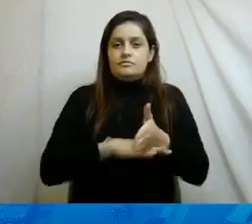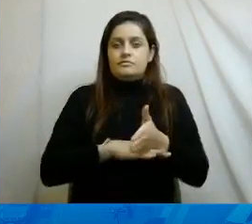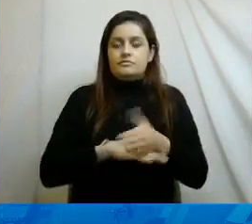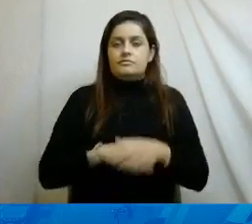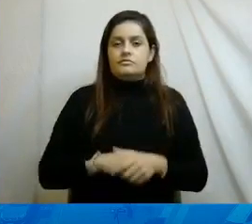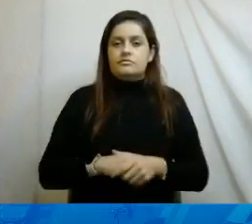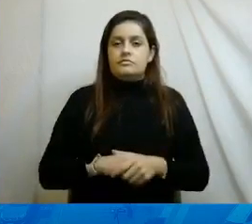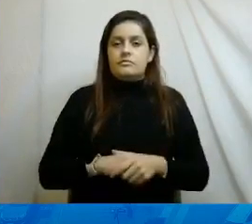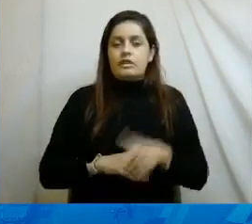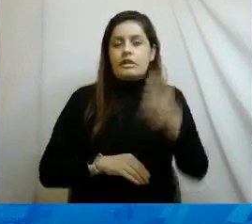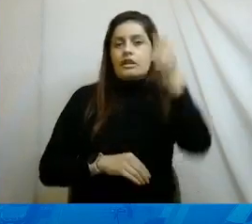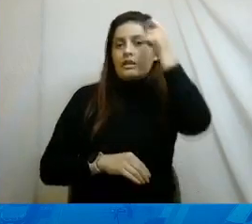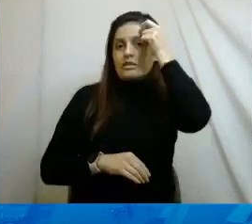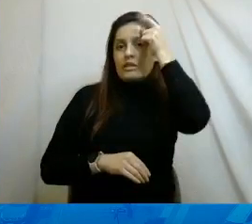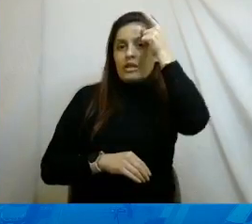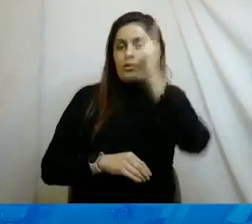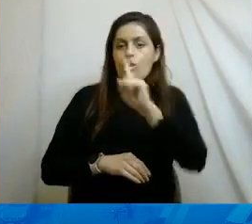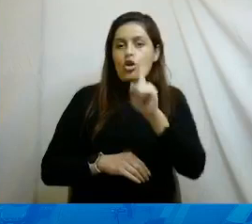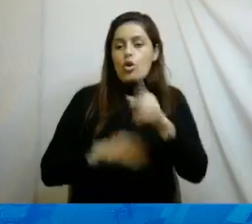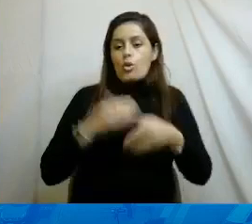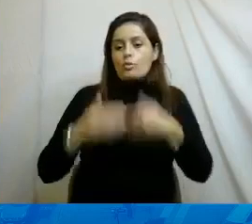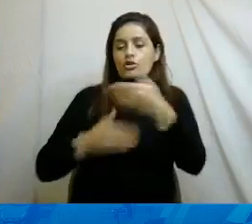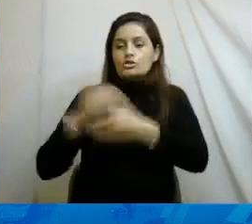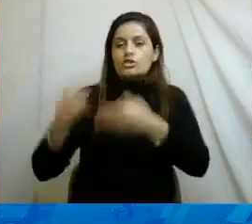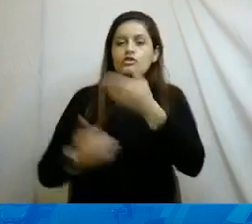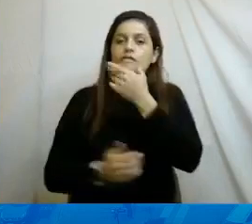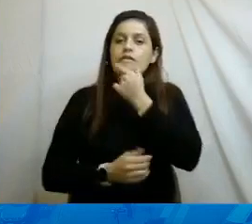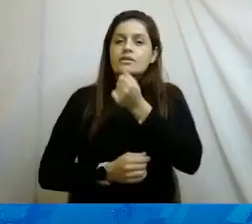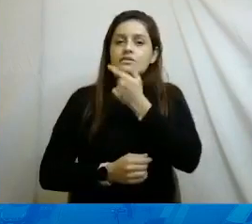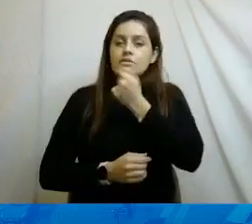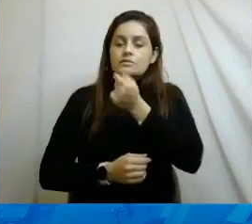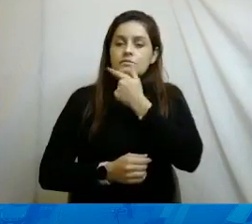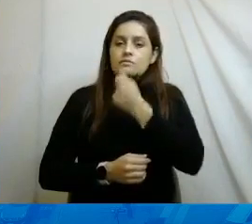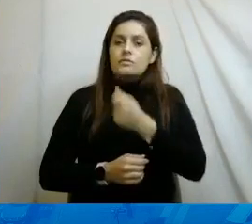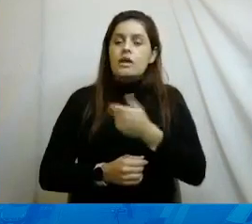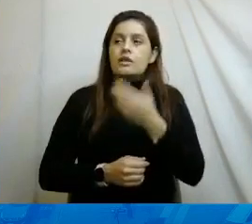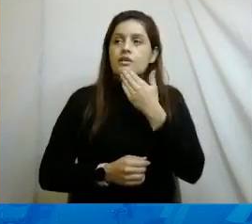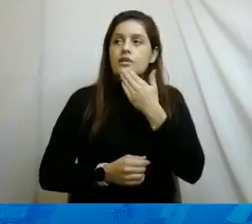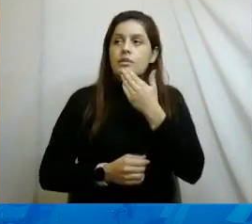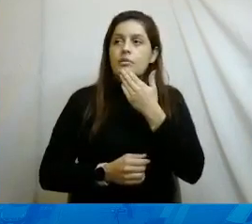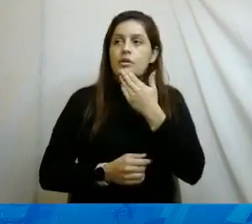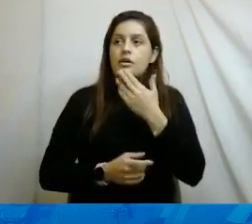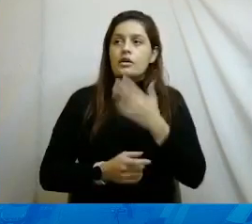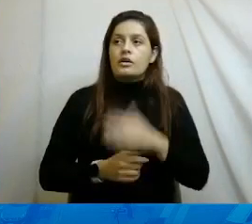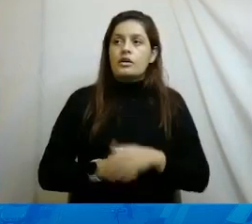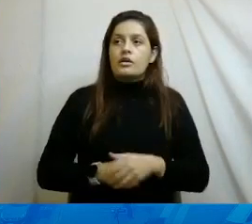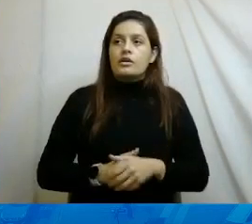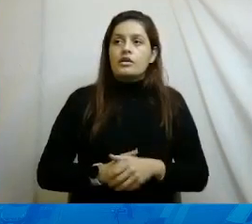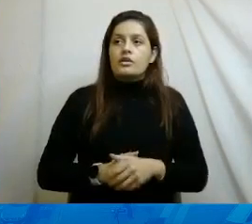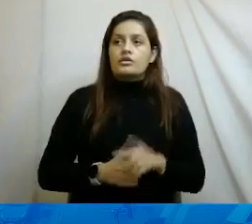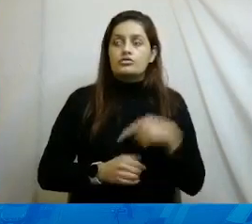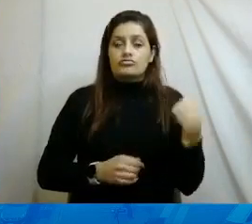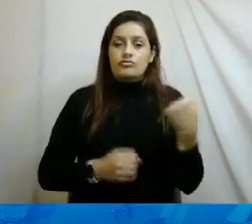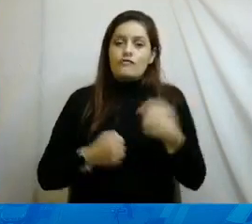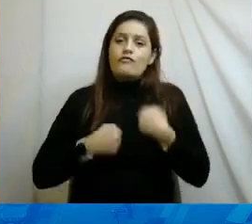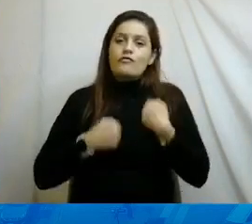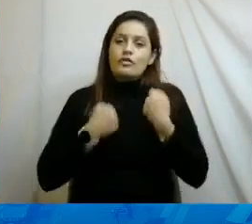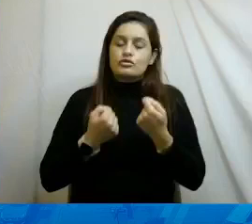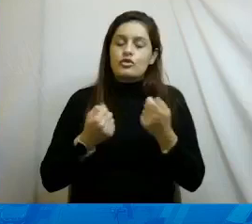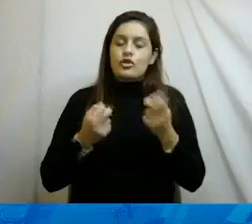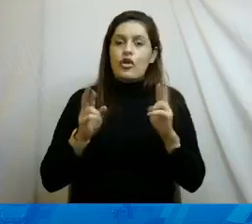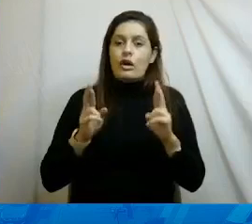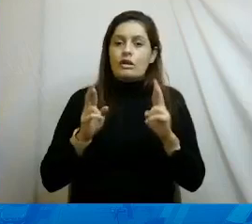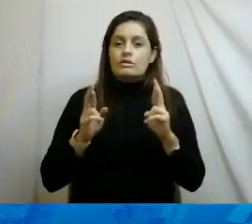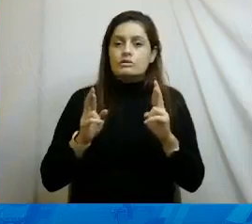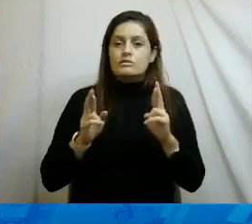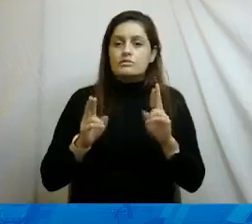Entendemos que no ha sido un proceso fácil y por ende también hemos tratado de ser, en mi caso, muy respetuosa de